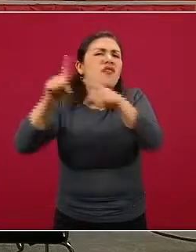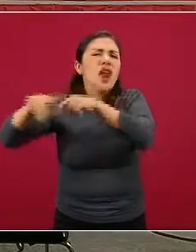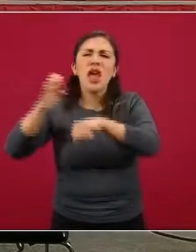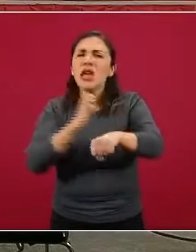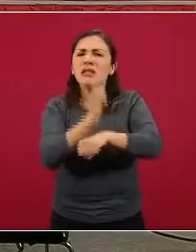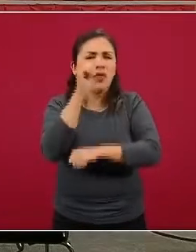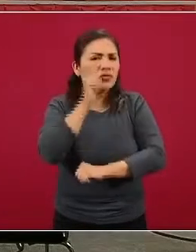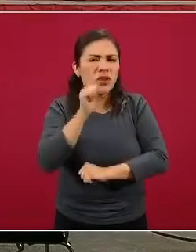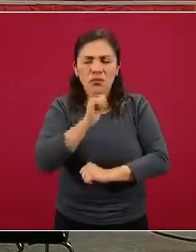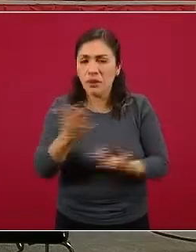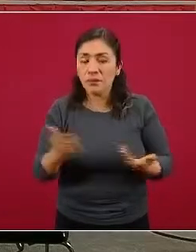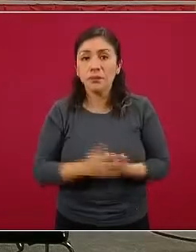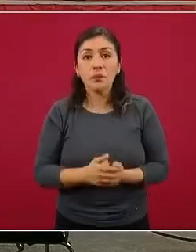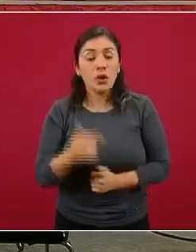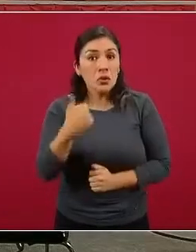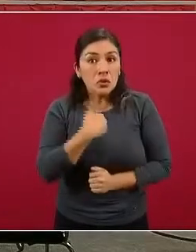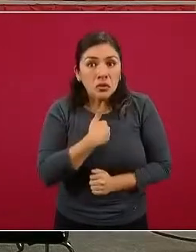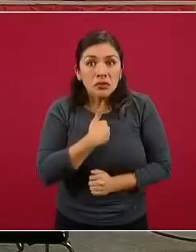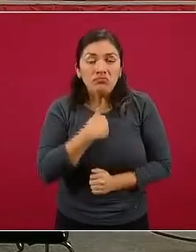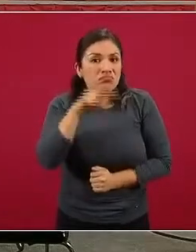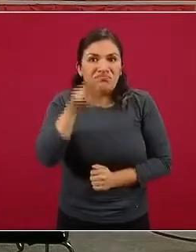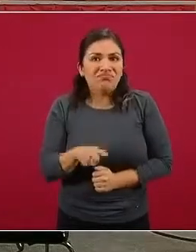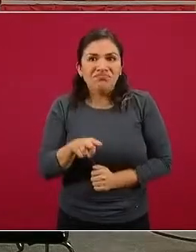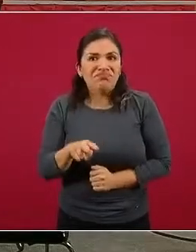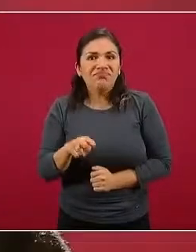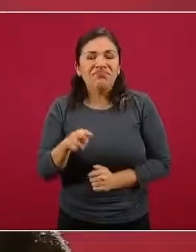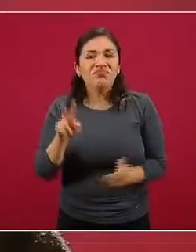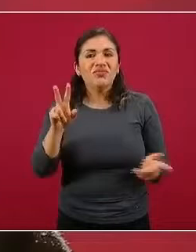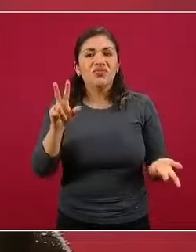federativa. Yo no tengo